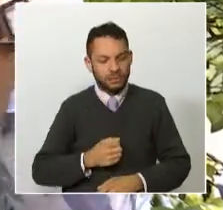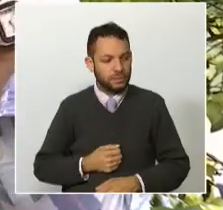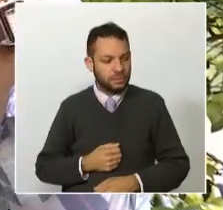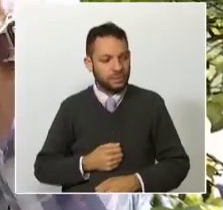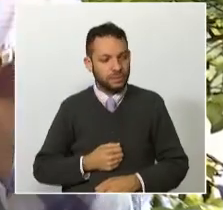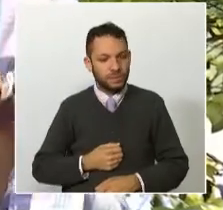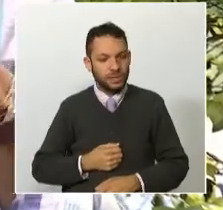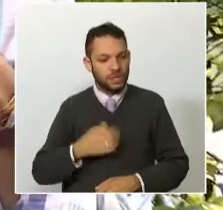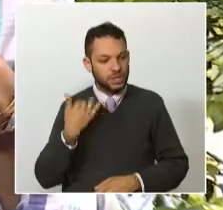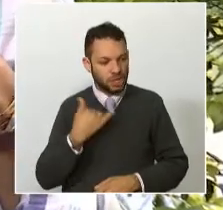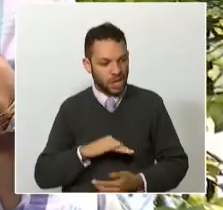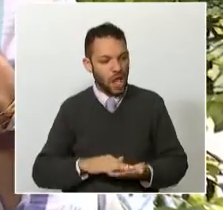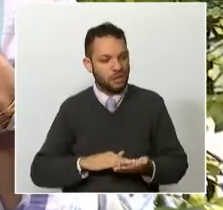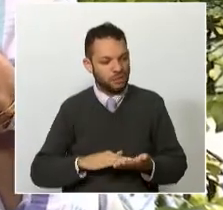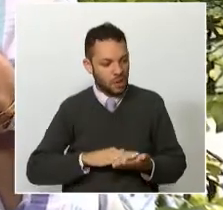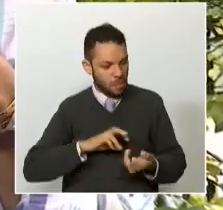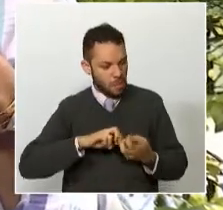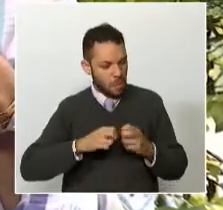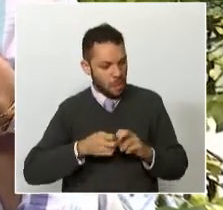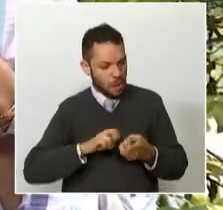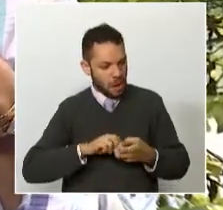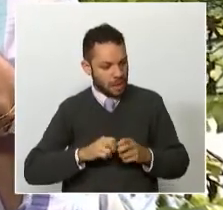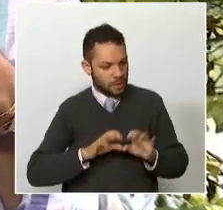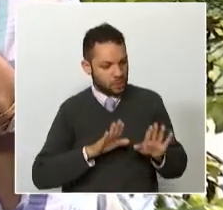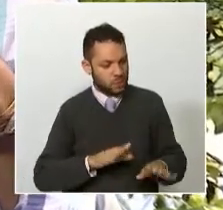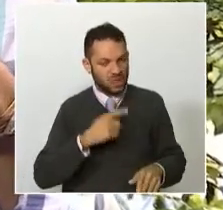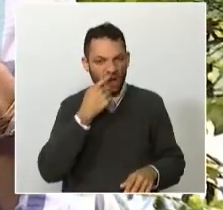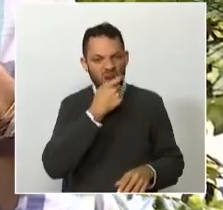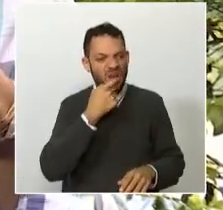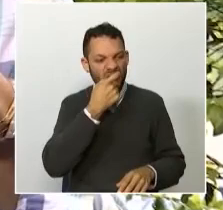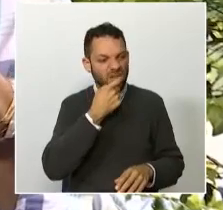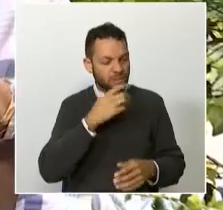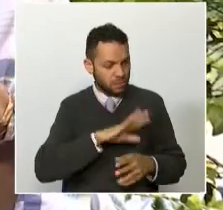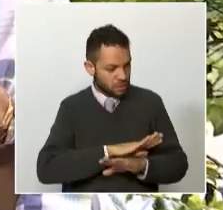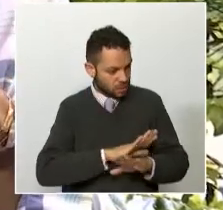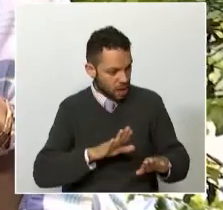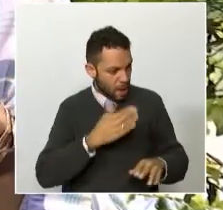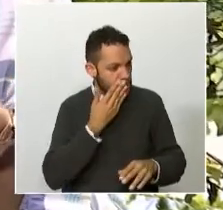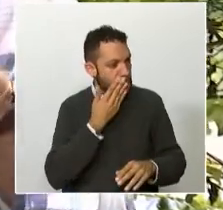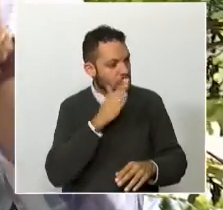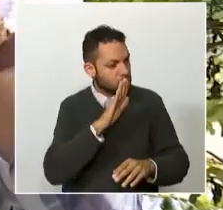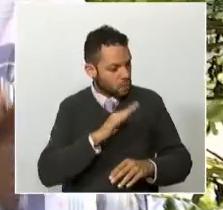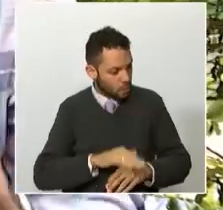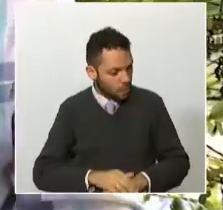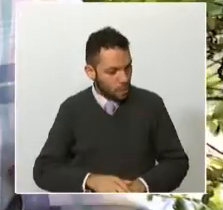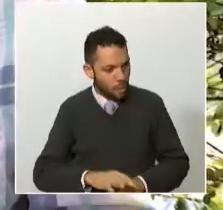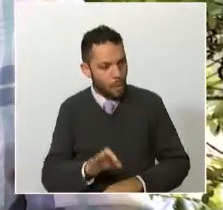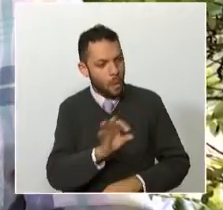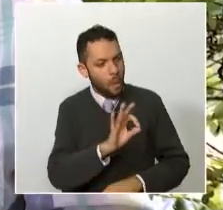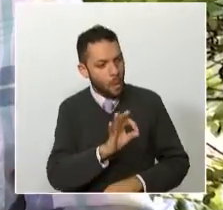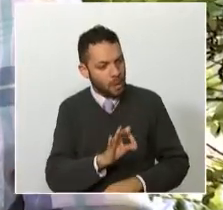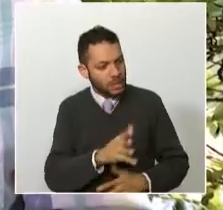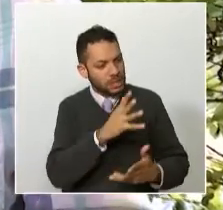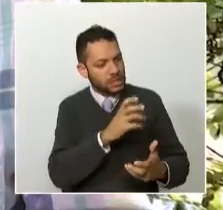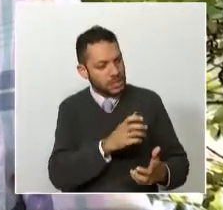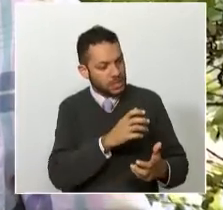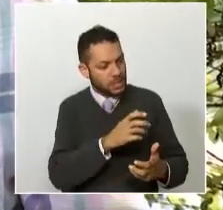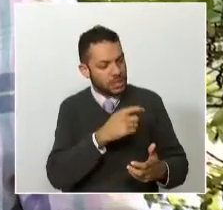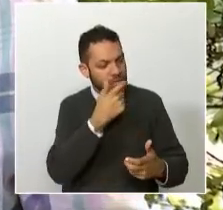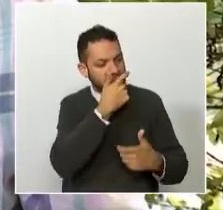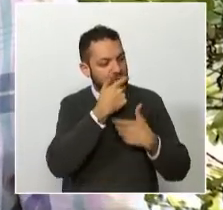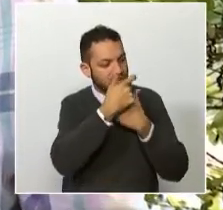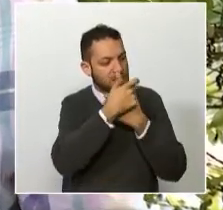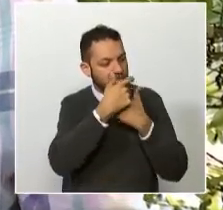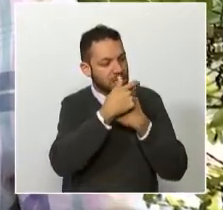esa prótesis que va a tener problema. La tengo hace Sí, 20 años. Sí, eso es porque me quieren cambiar esa